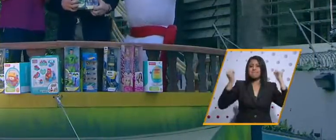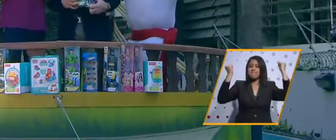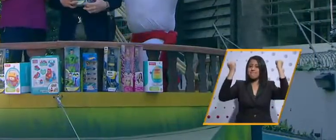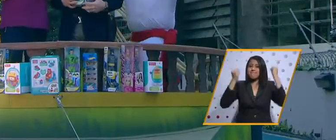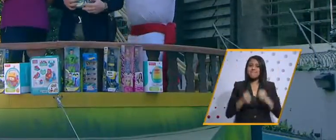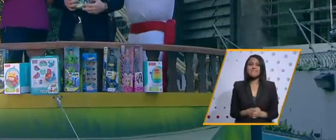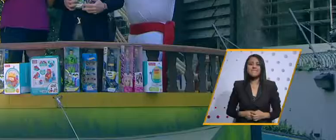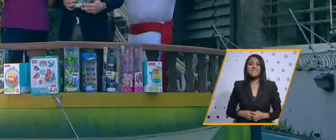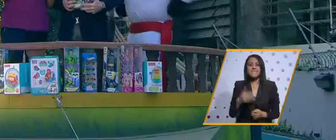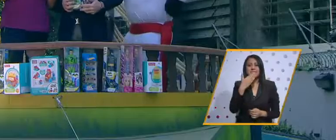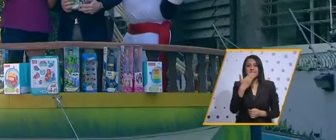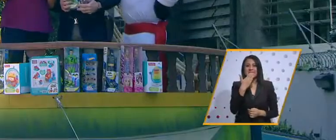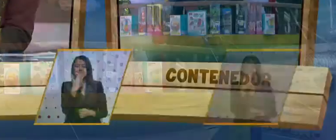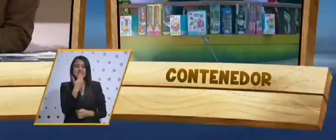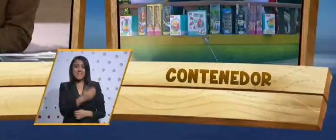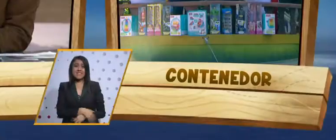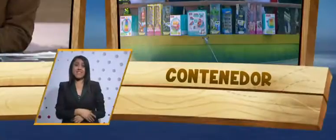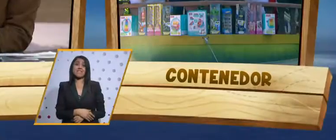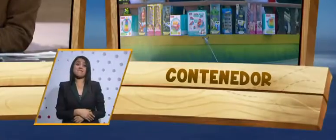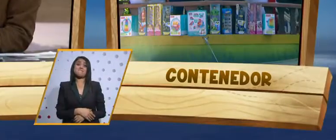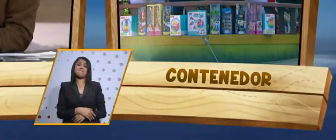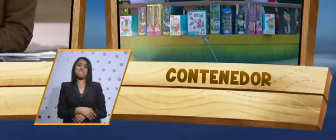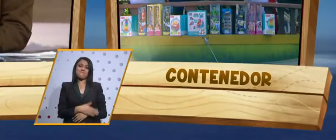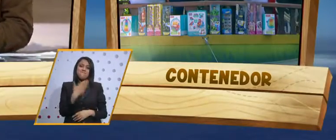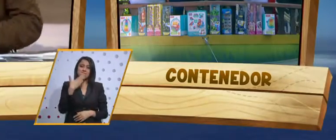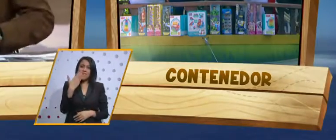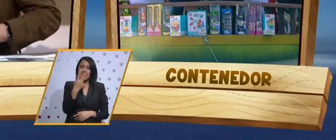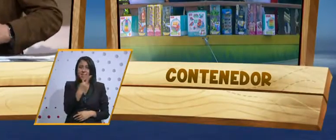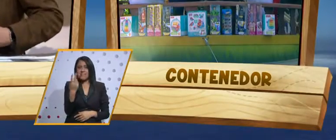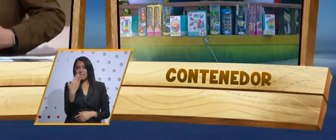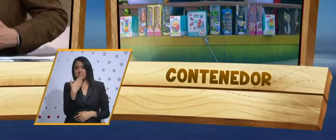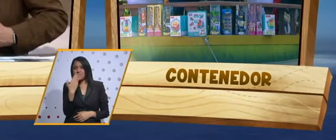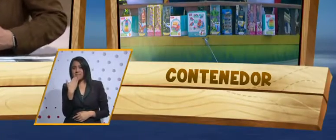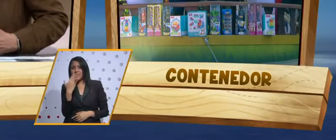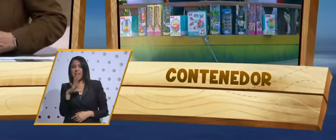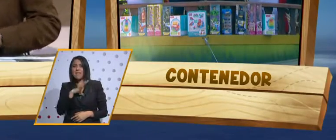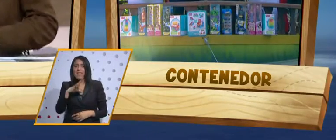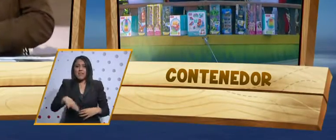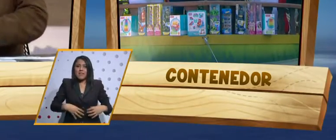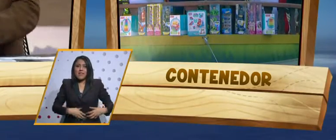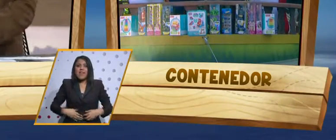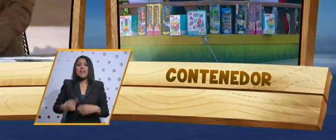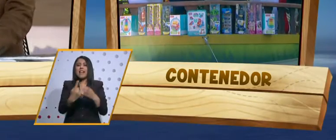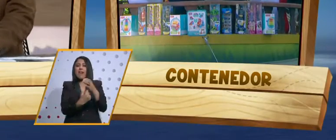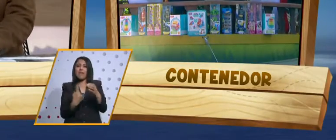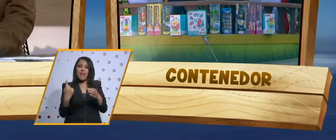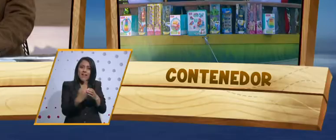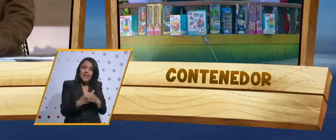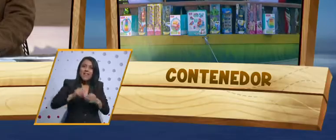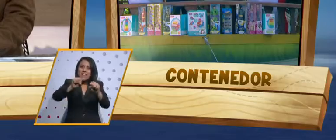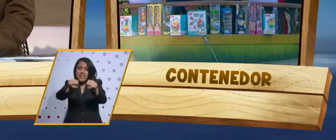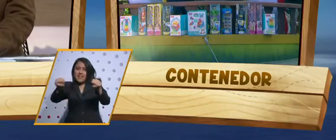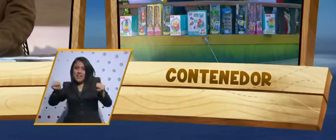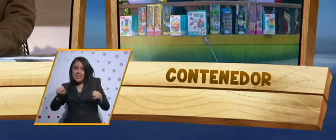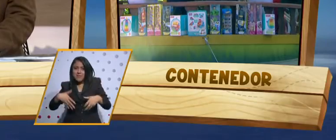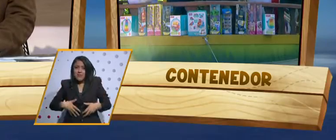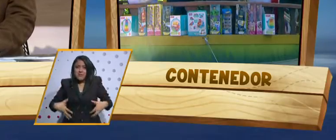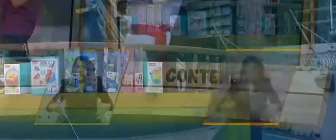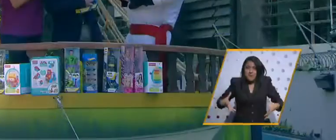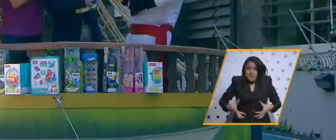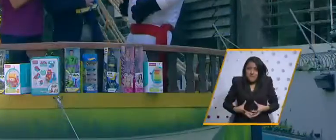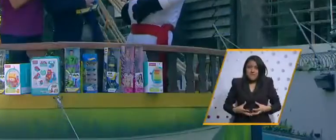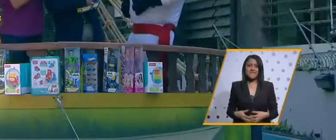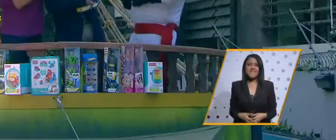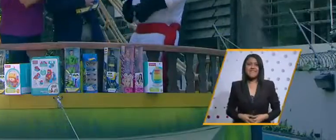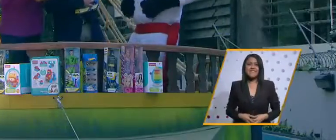¿Qué tal, eh? Ve el vientre, trae lavadora, secadora, estufa, comedor, sala. Mira,